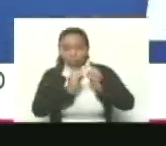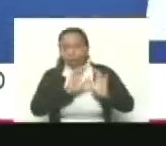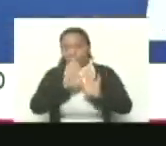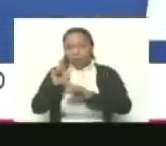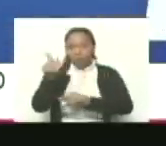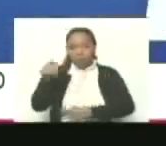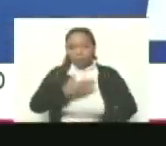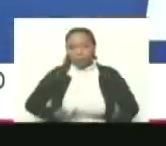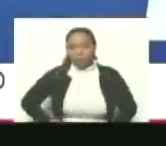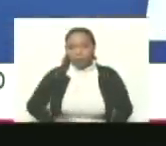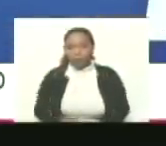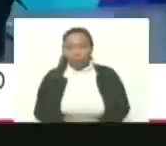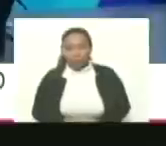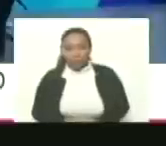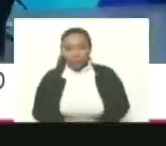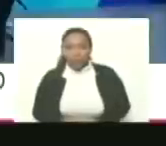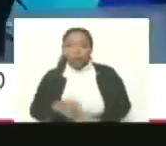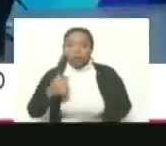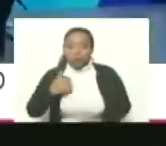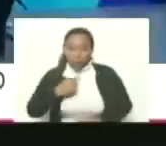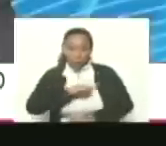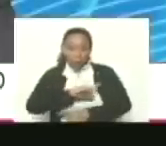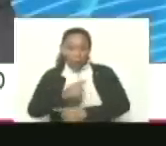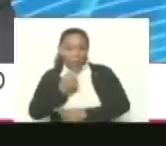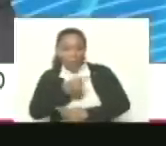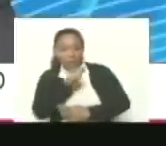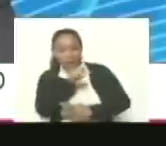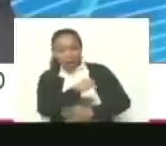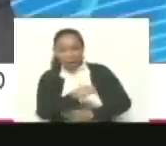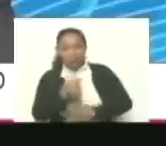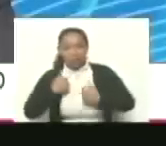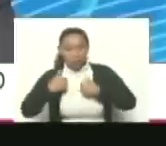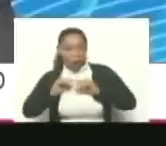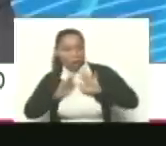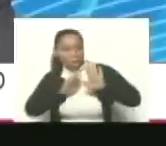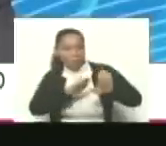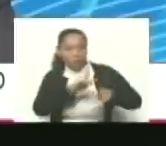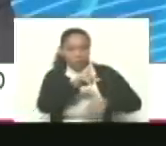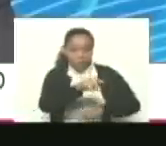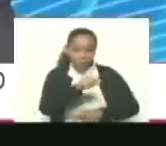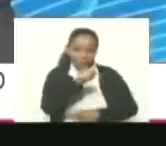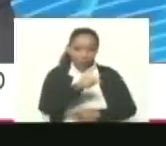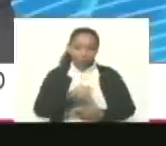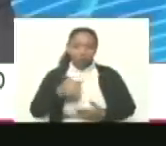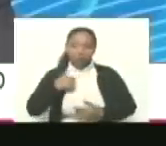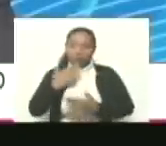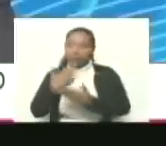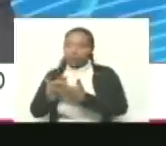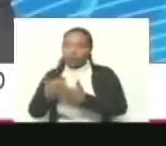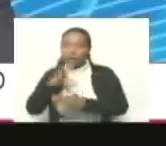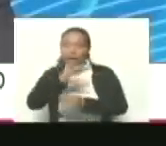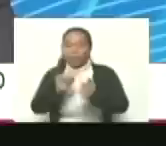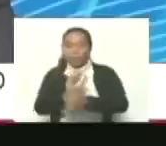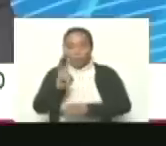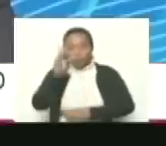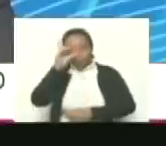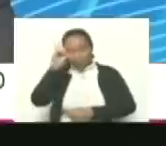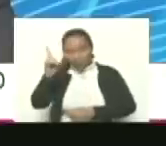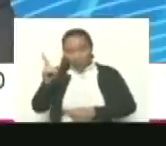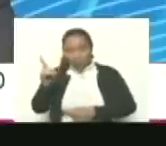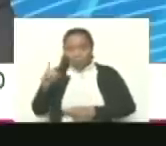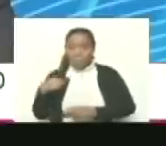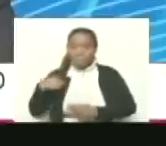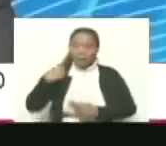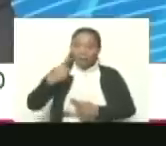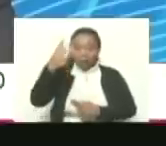mando a decir a ellos que cuenten con todo mi apoyo. Y les pido a la vicepresidenta que en reunión del Consejo de Vicepresidentes,